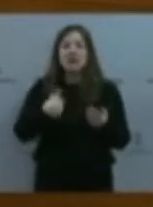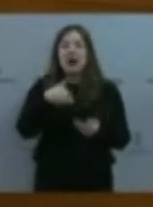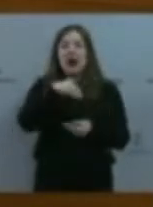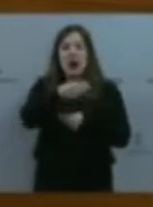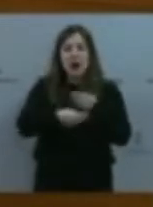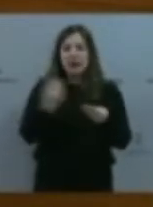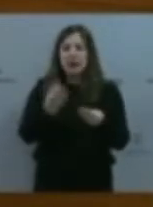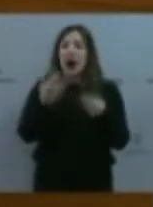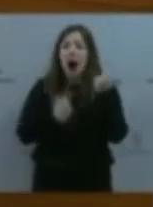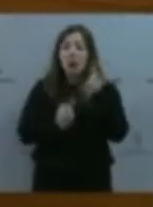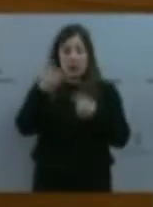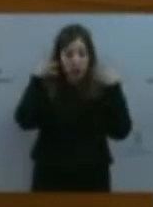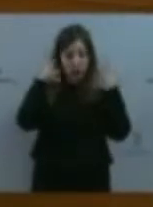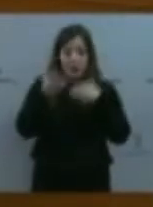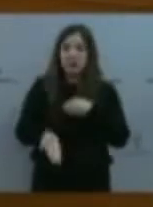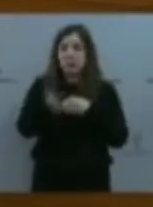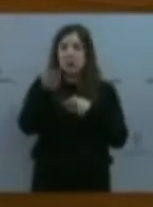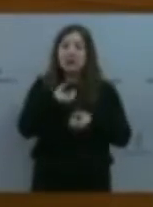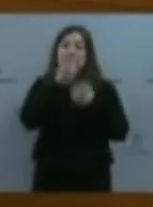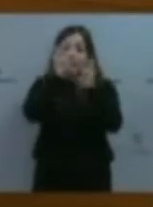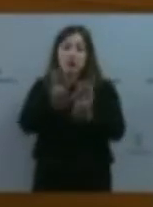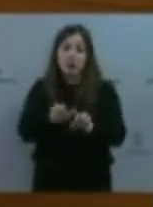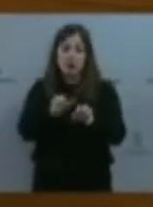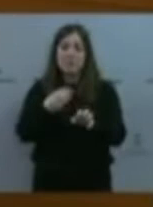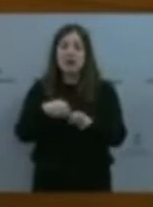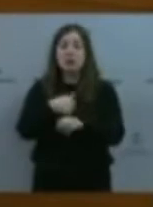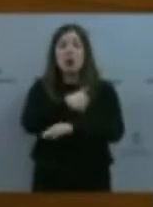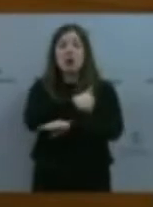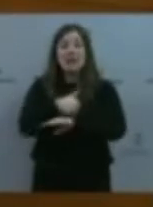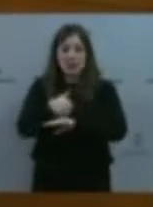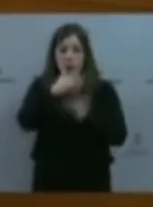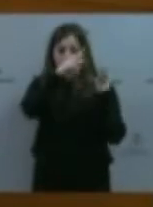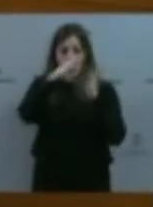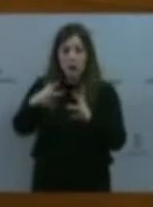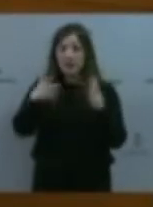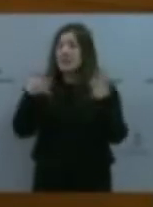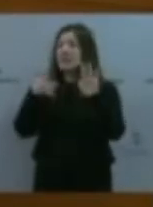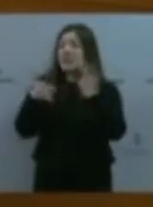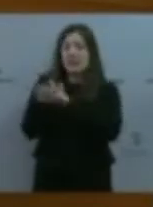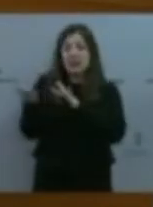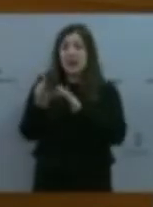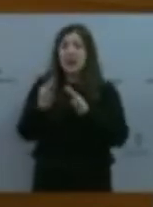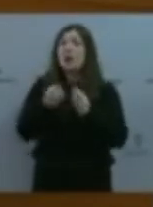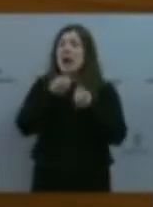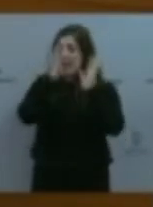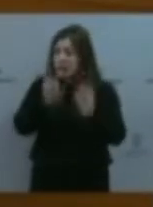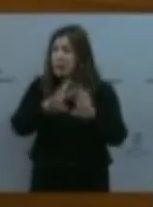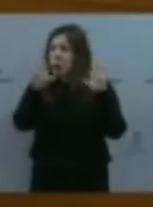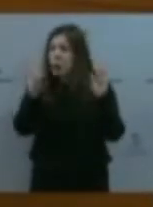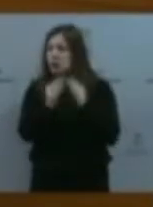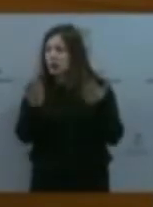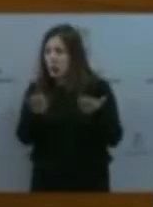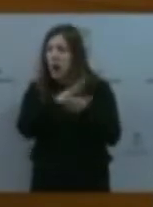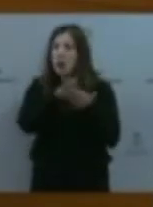del Tribunal de Cuentas. Por cierto, un informe que en las conclusiones principalmente se dirige a dos actores, recuerde, al Ministerio de